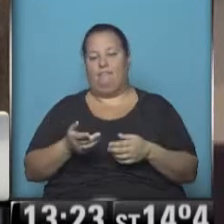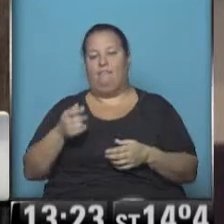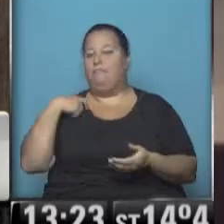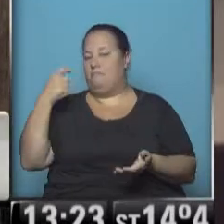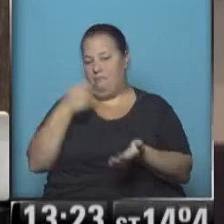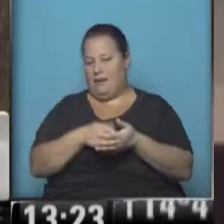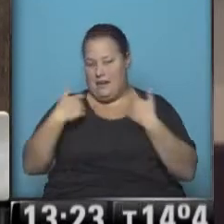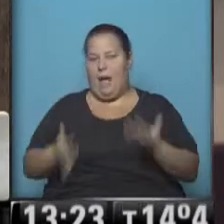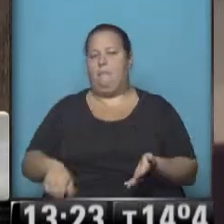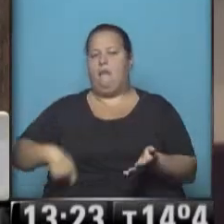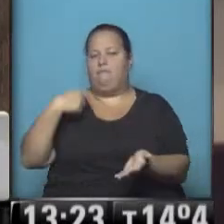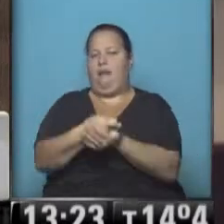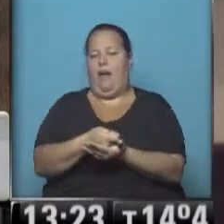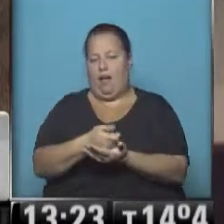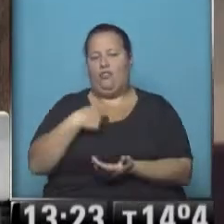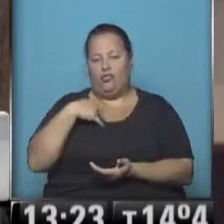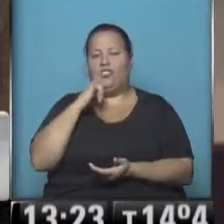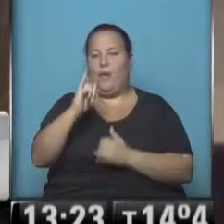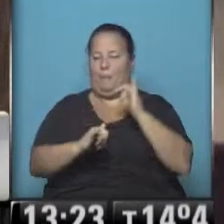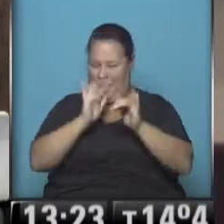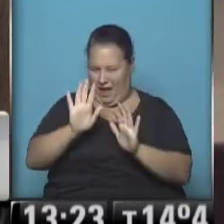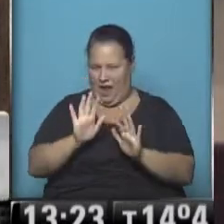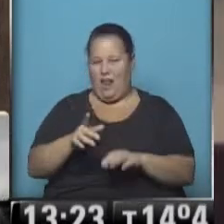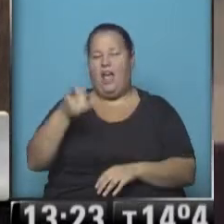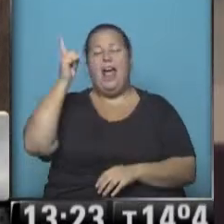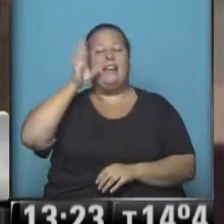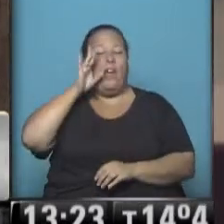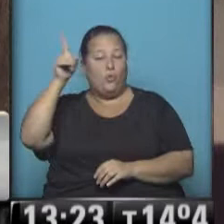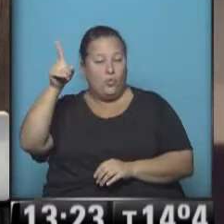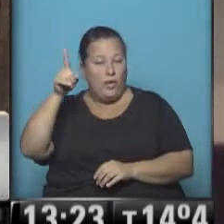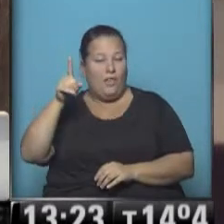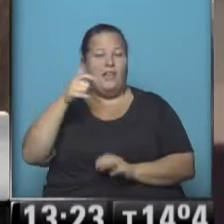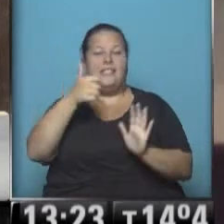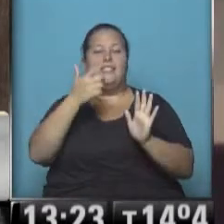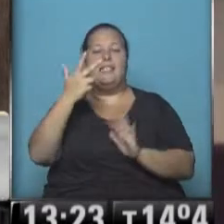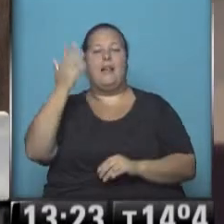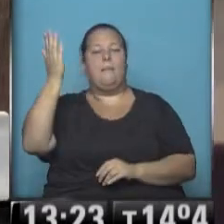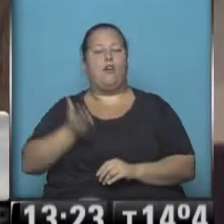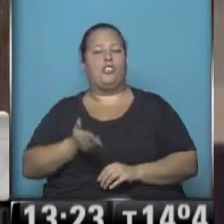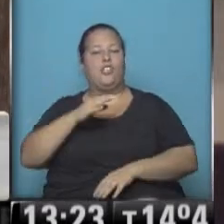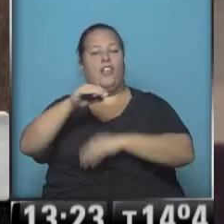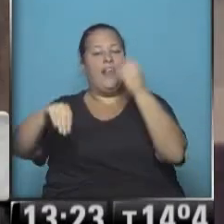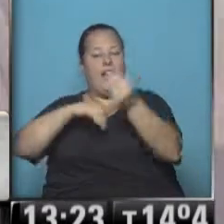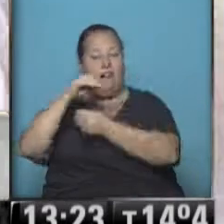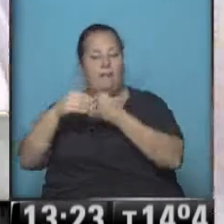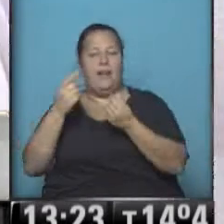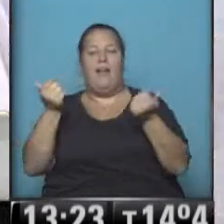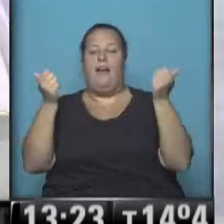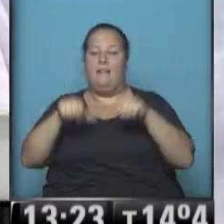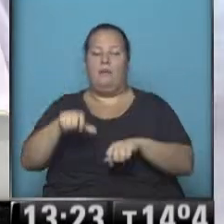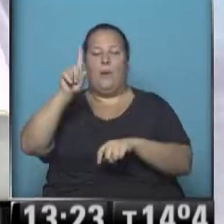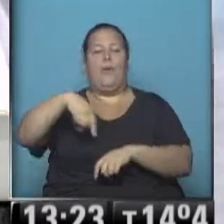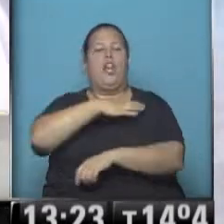apagarlo que lo de hecho yo le voy a dar un dato en los eeuu norteamérica el 63 por ciento de las familias que quiebran que pasan a la